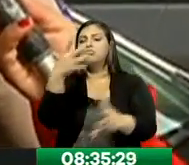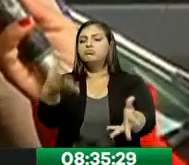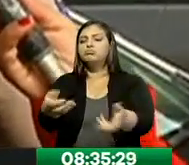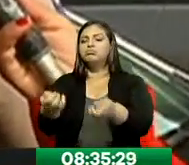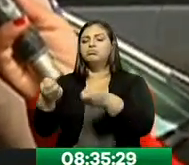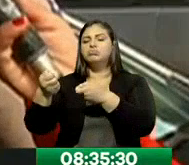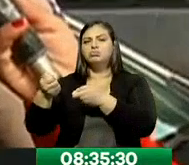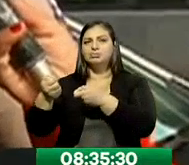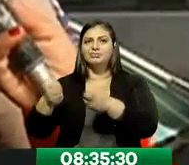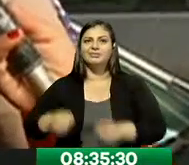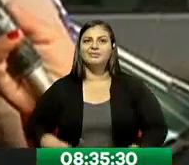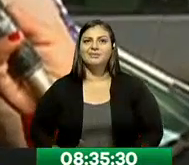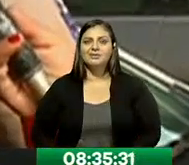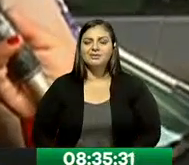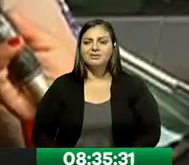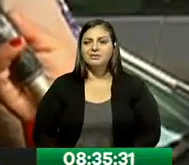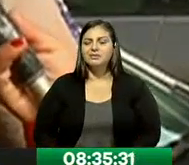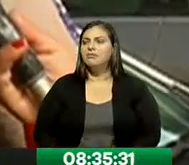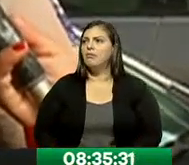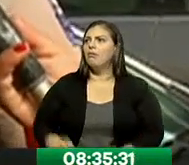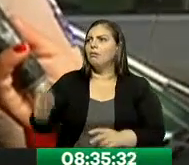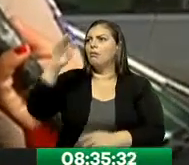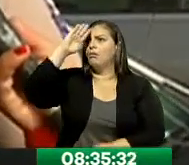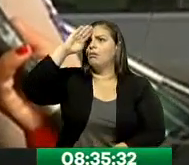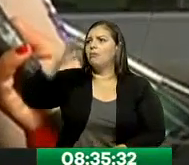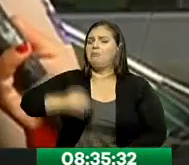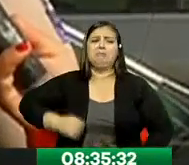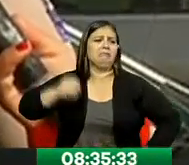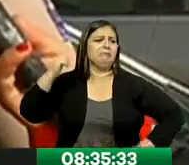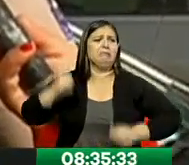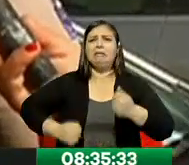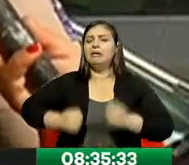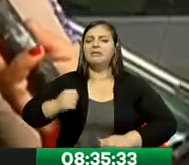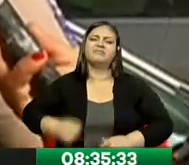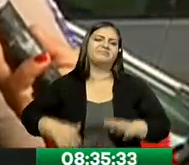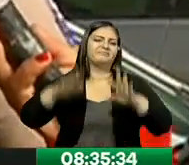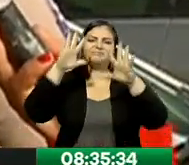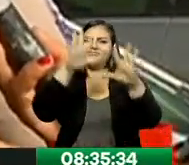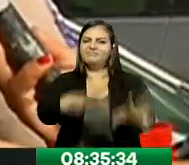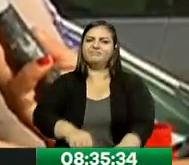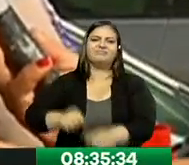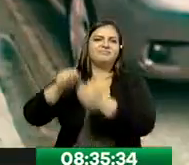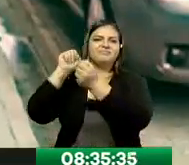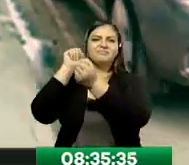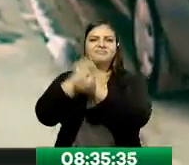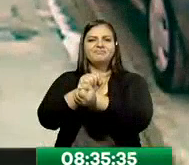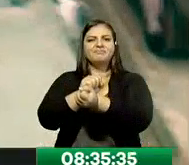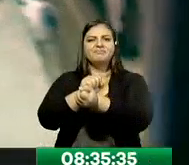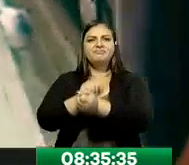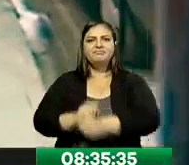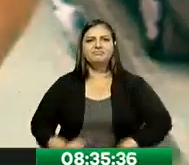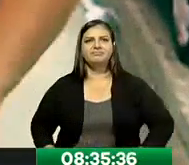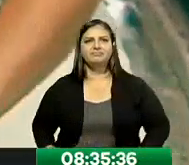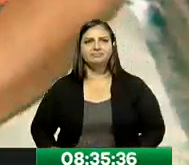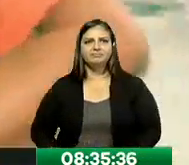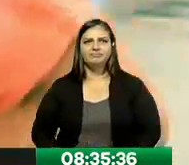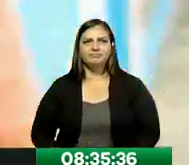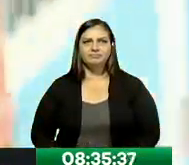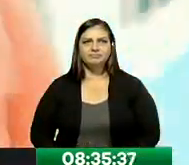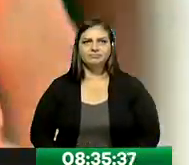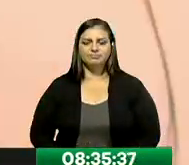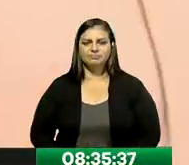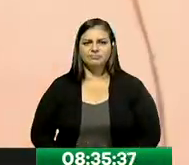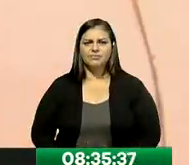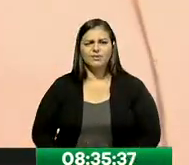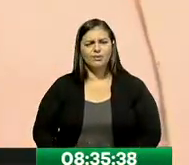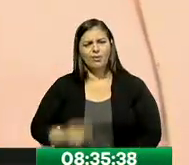presencia policial, procedió a darse la fuga, inmediatamente le localizamos y recuperamos las evidencias. Sorprendidos por la